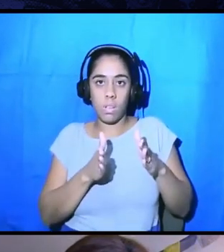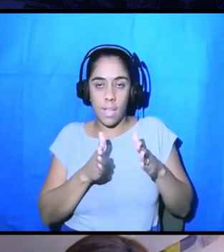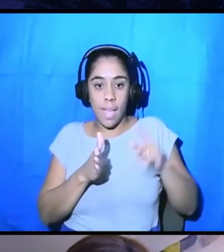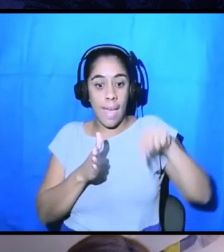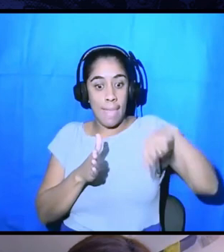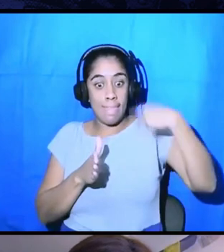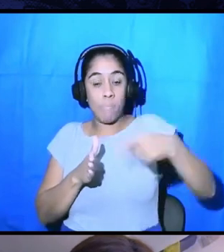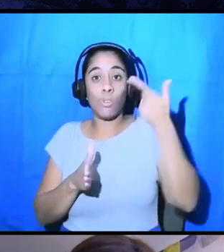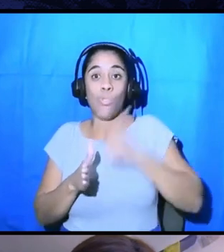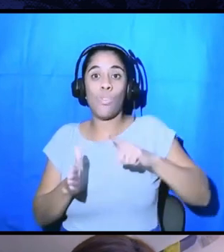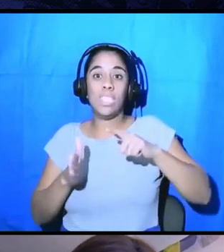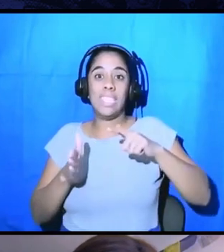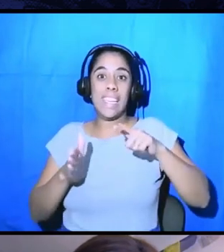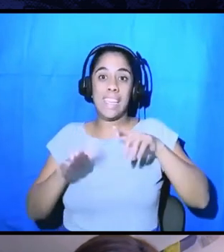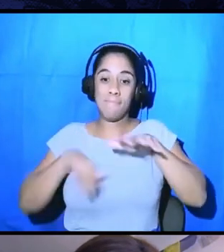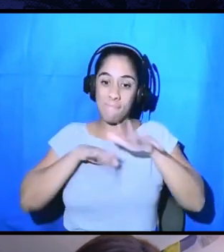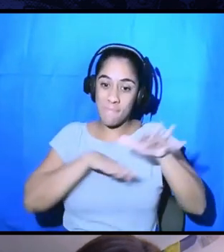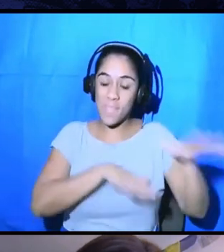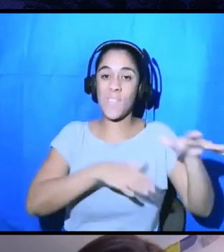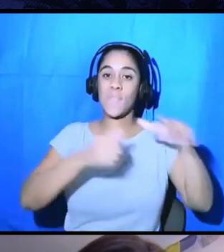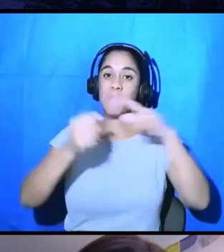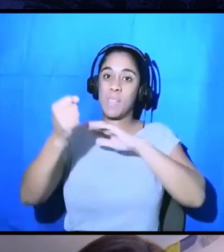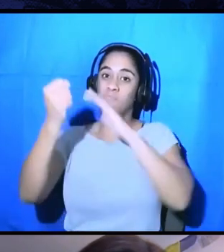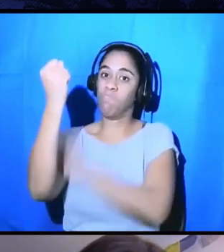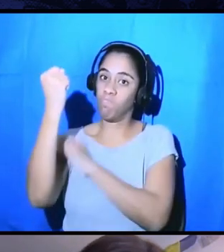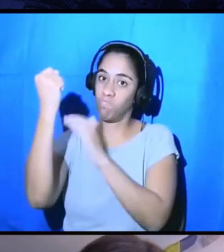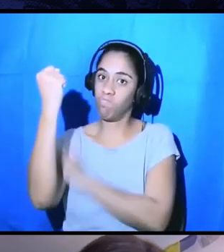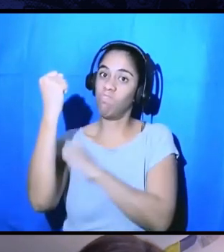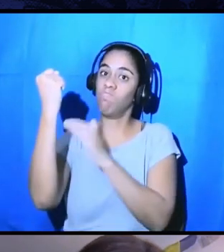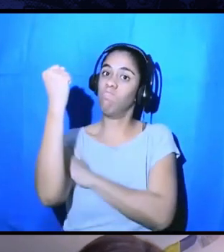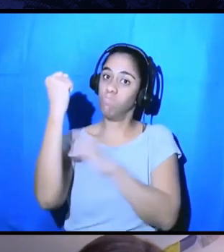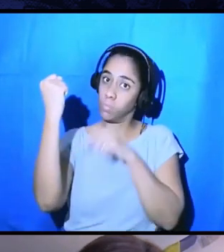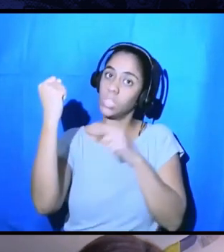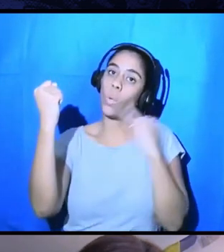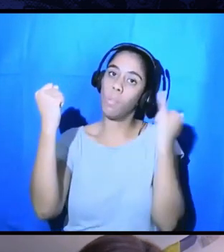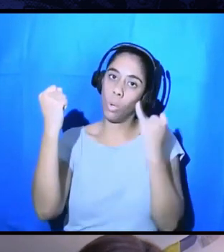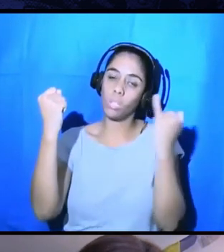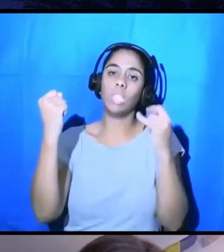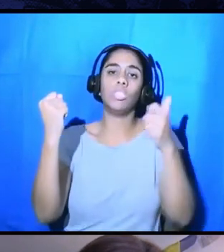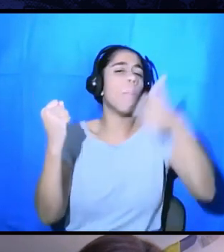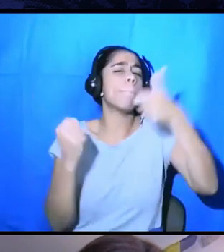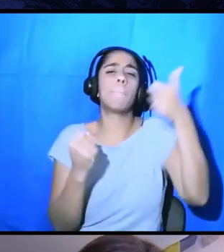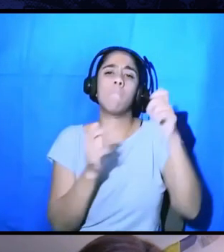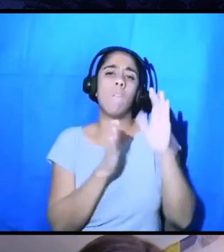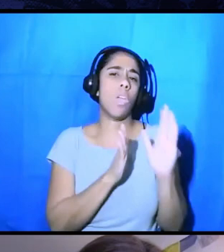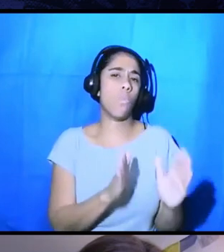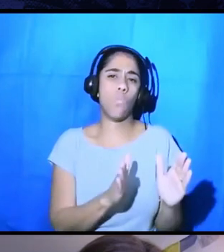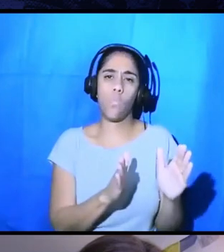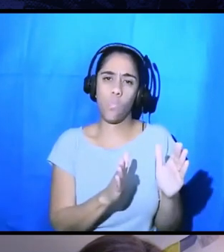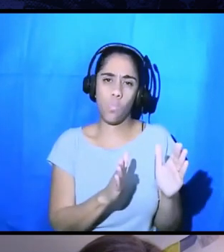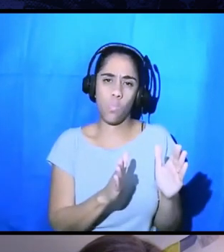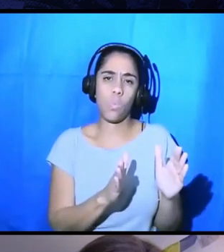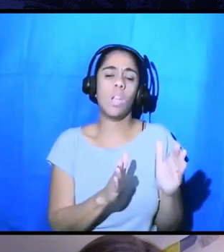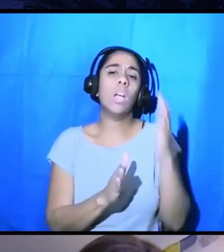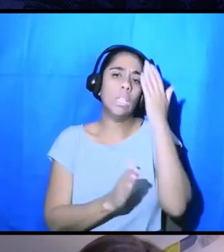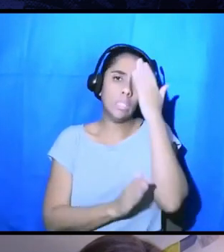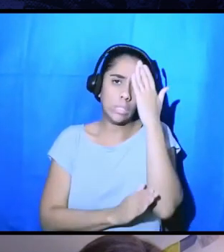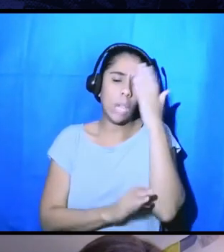primer proceso constituyente que se levanta cuando ya sabemos que el cambio climático es irreversible que